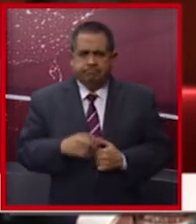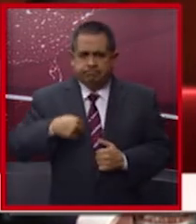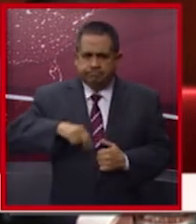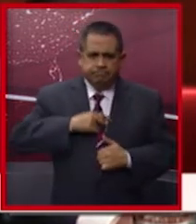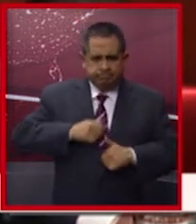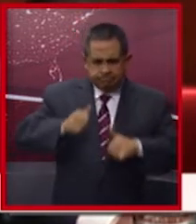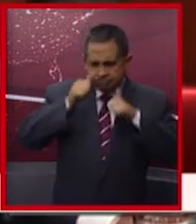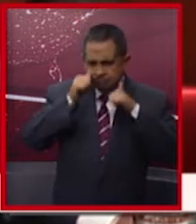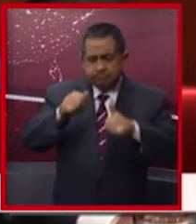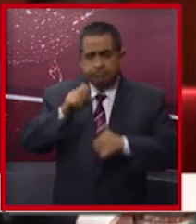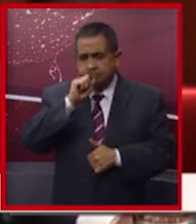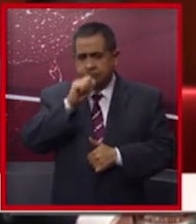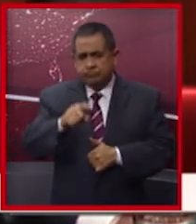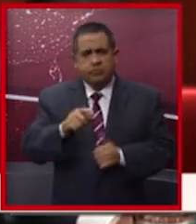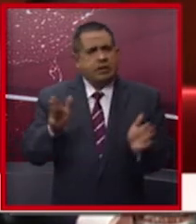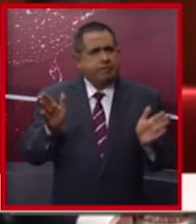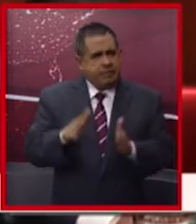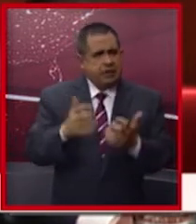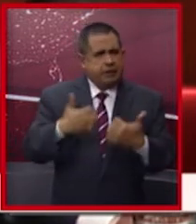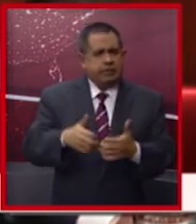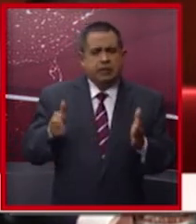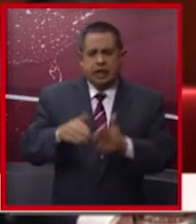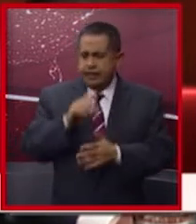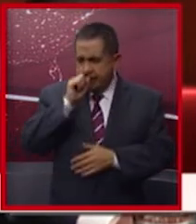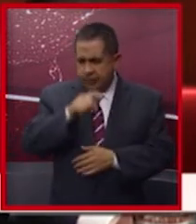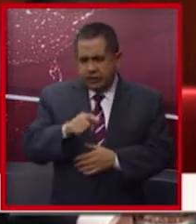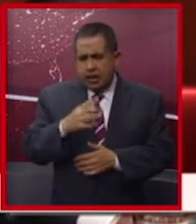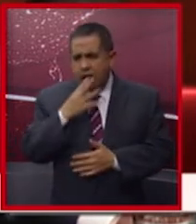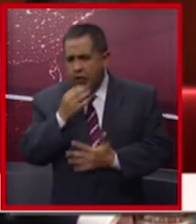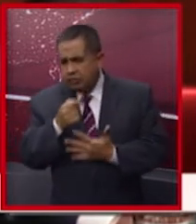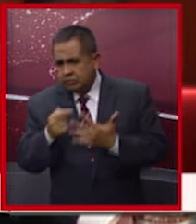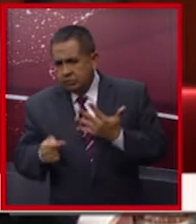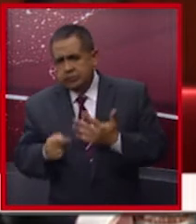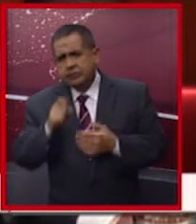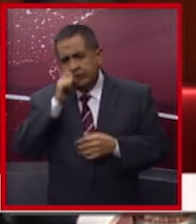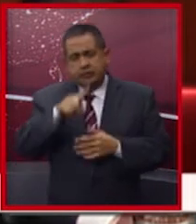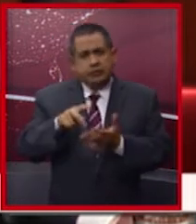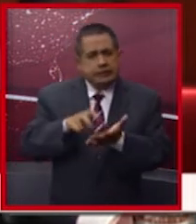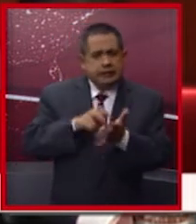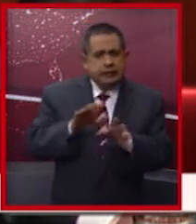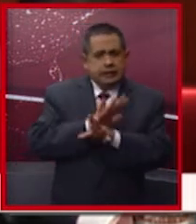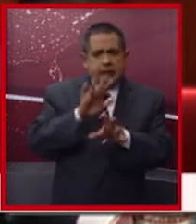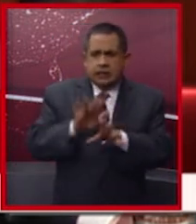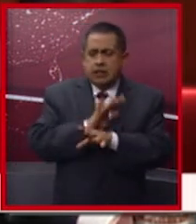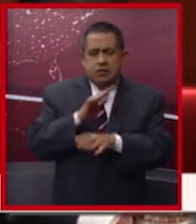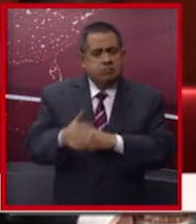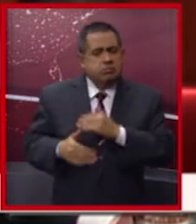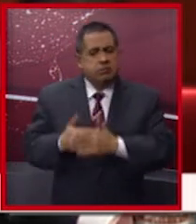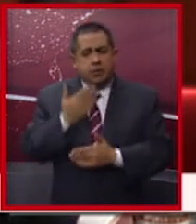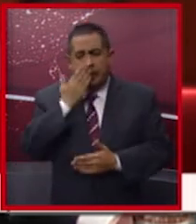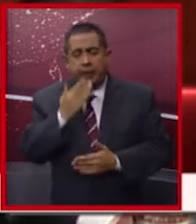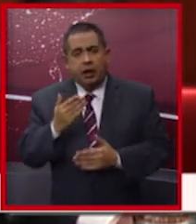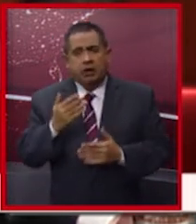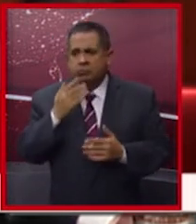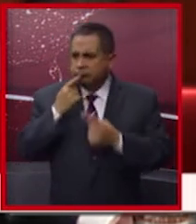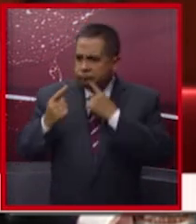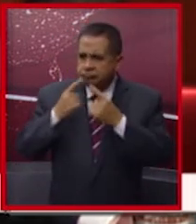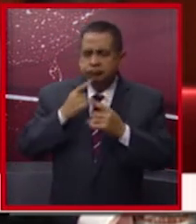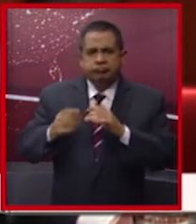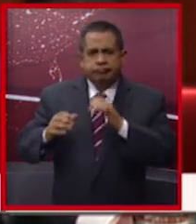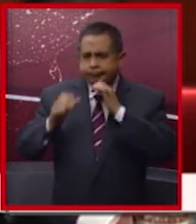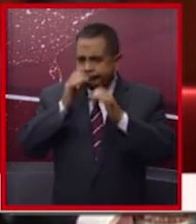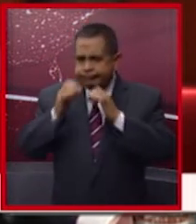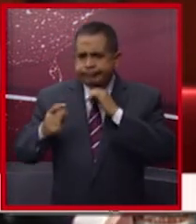ocupado también por lo micro. Y en lo micro hemos cambiado y cambiado para bien este país por fuerza de dialogar, por